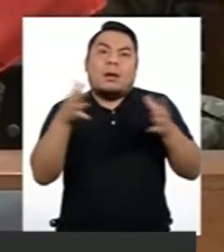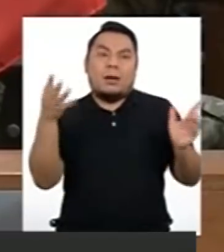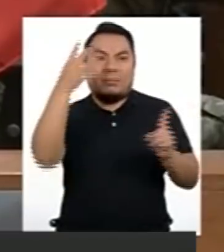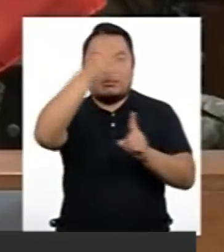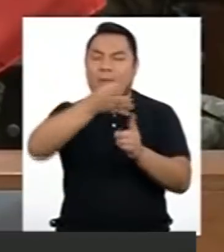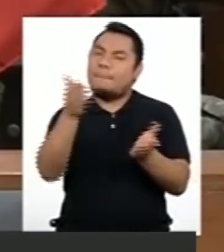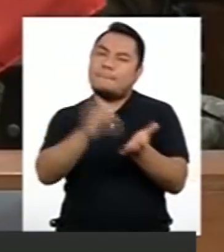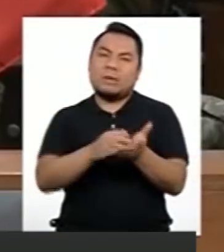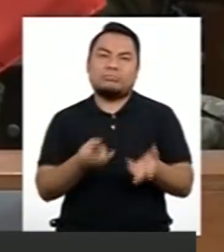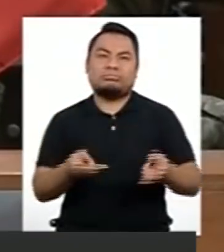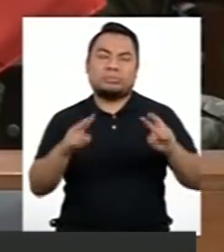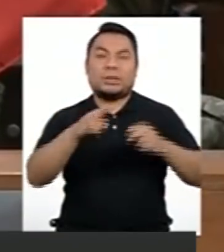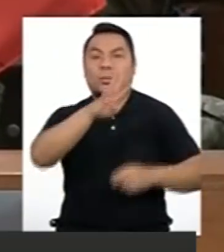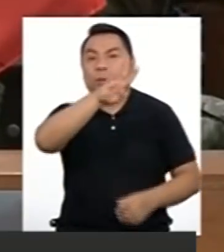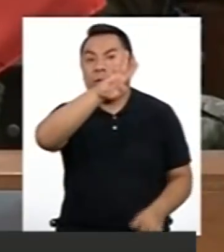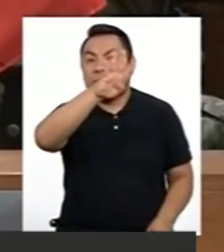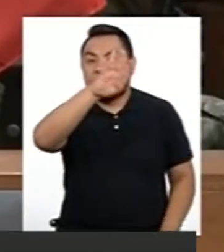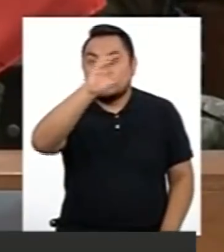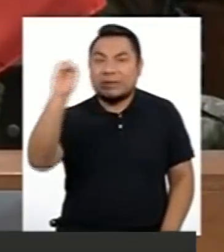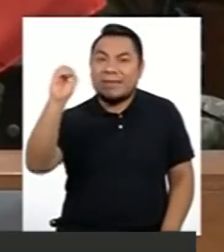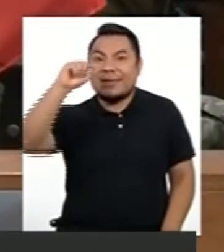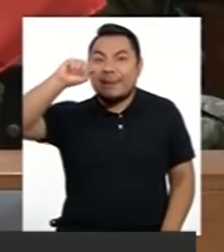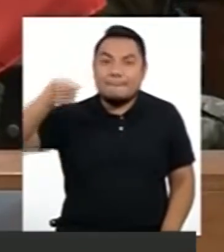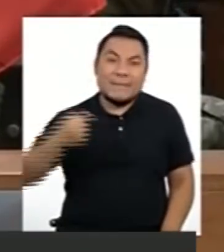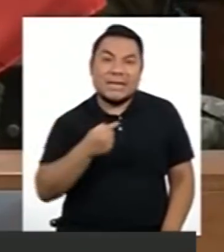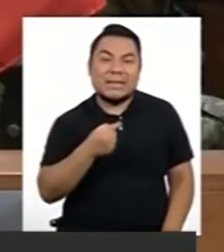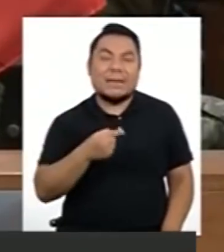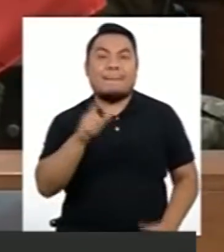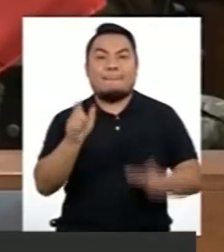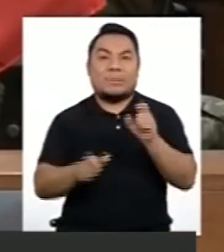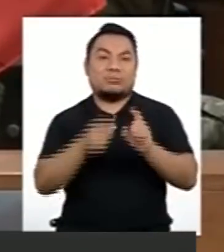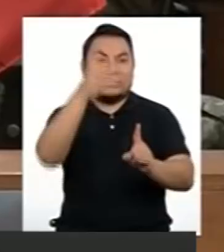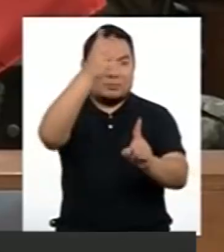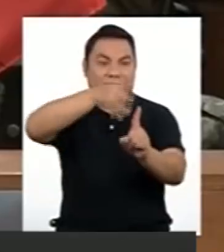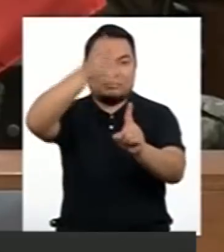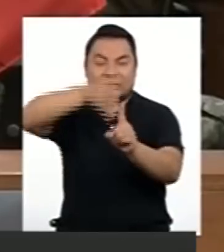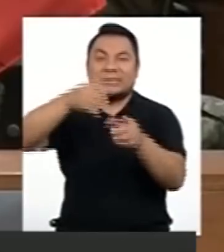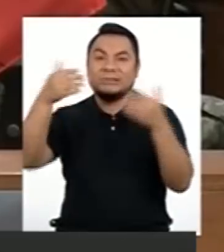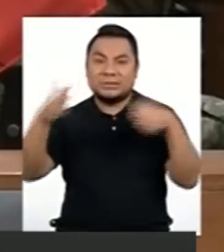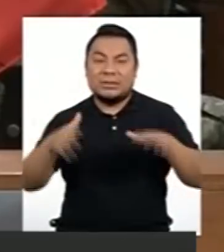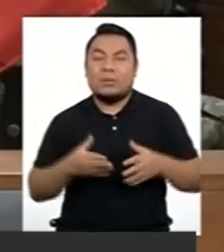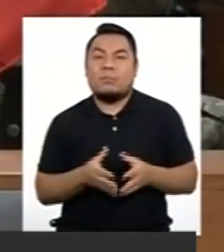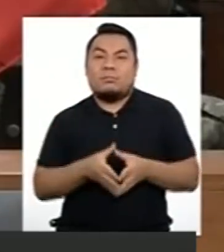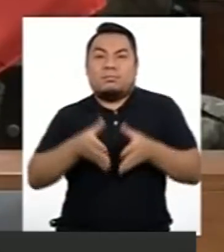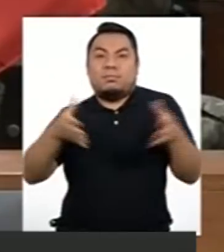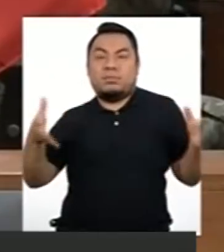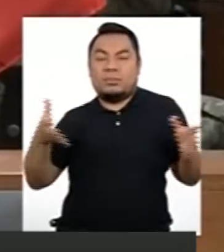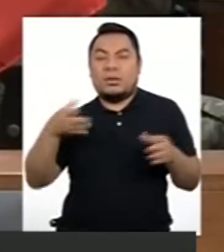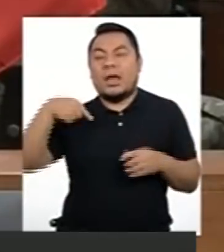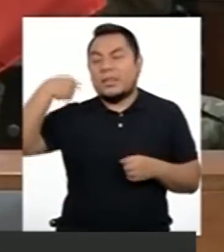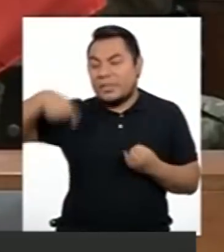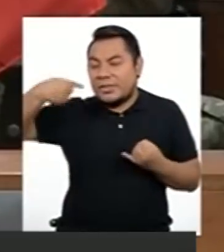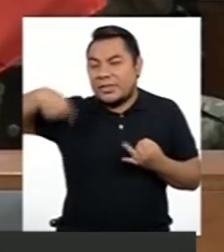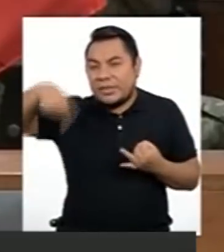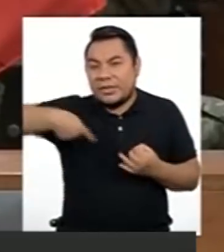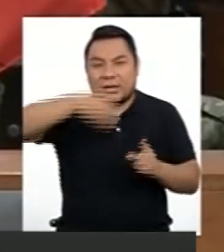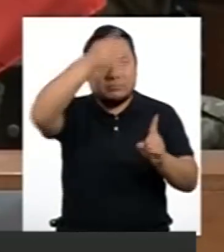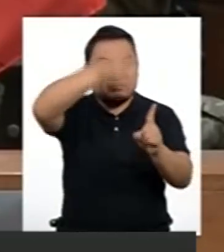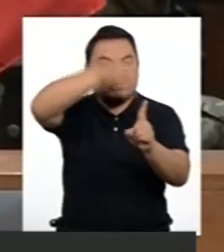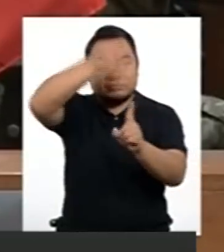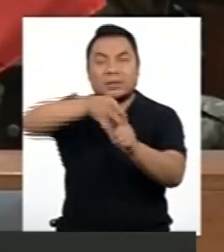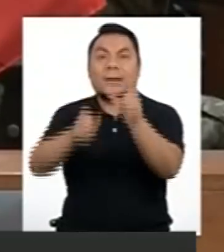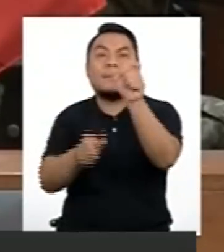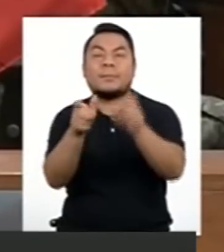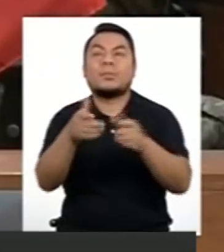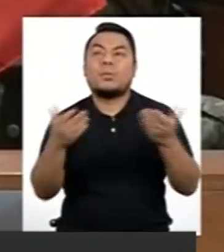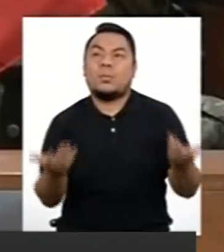y ahora tenemos más de 400.000, y la cantidad de muestras diarias que hacemos en